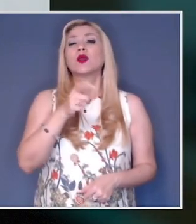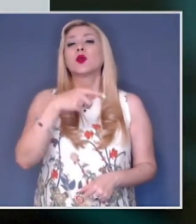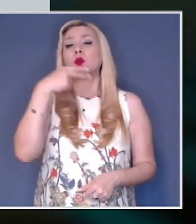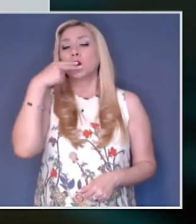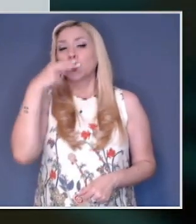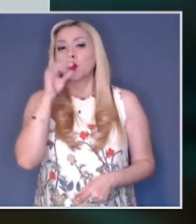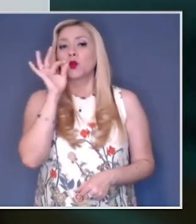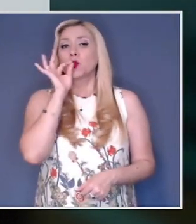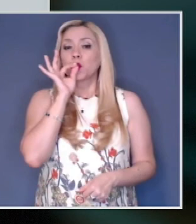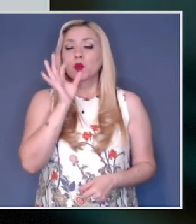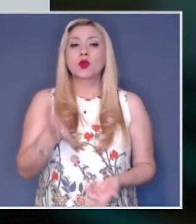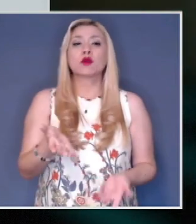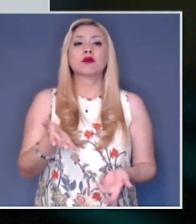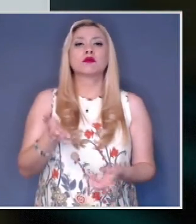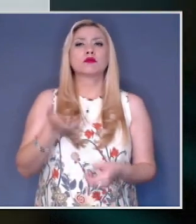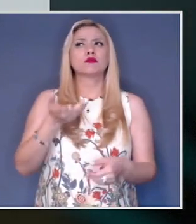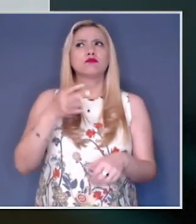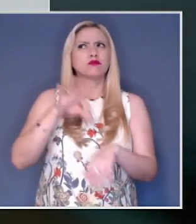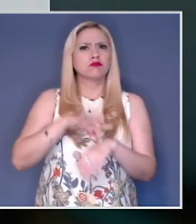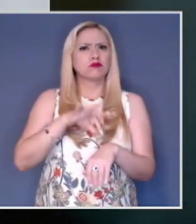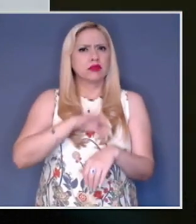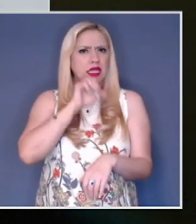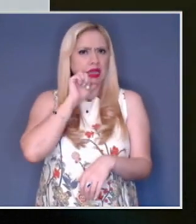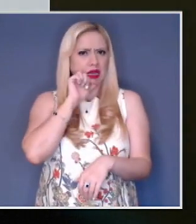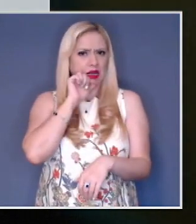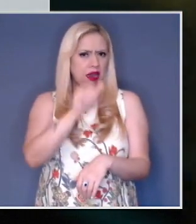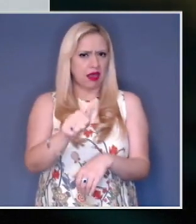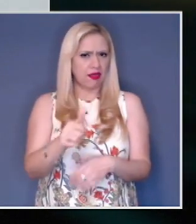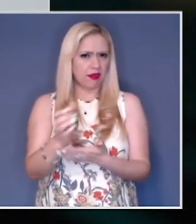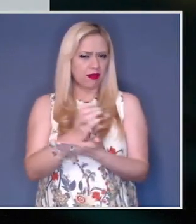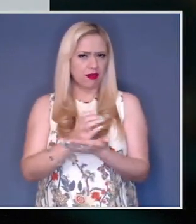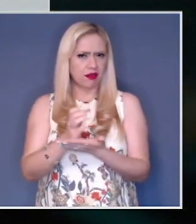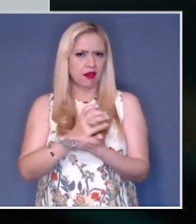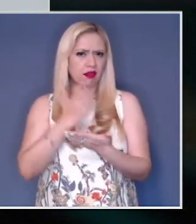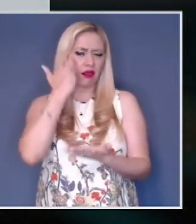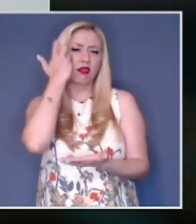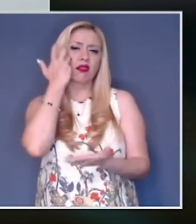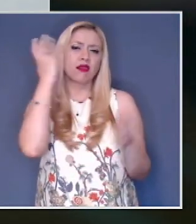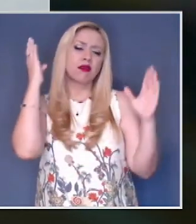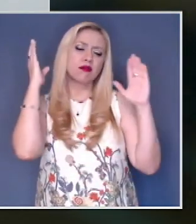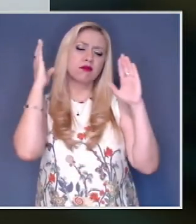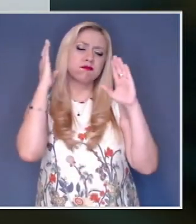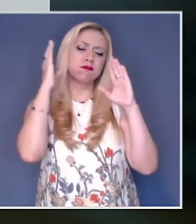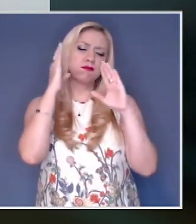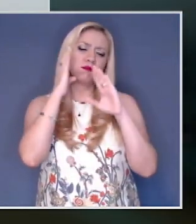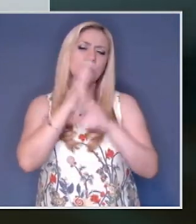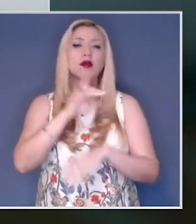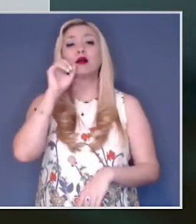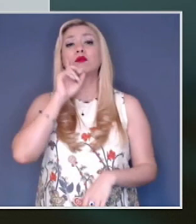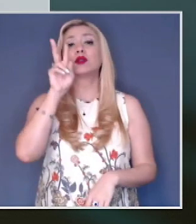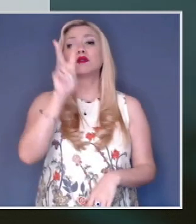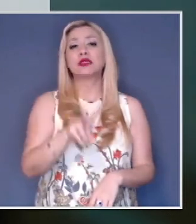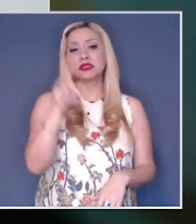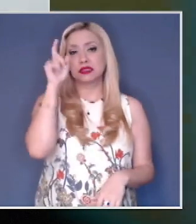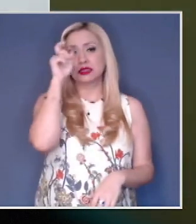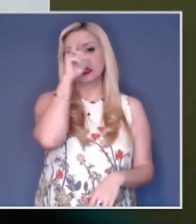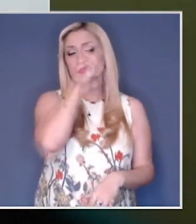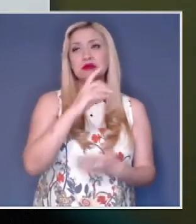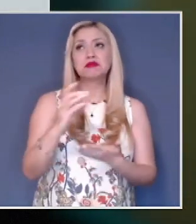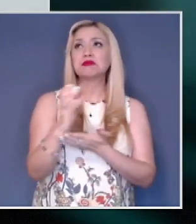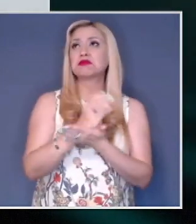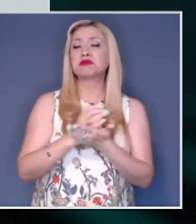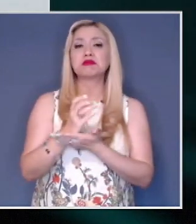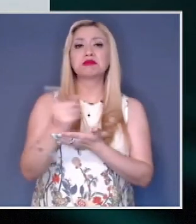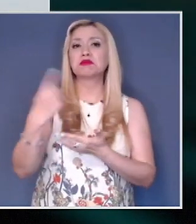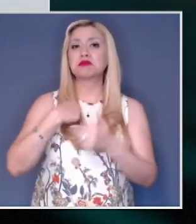médicos. Las cifras demuestran que las mujeres enfrentamos mayores obstáculos para recibir tratamiento por trastornos relacionados